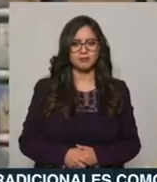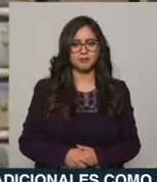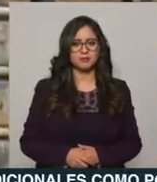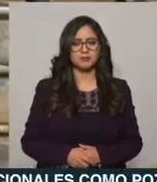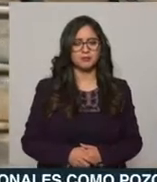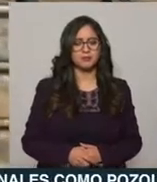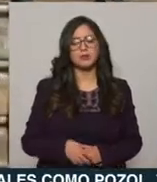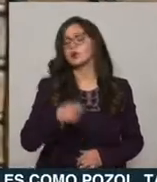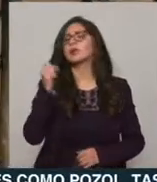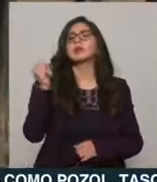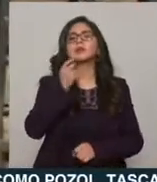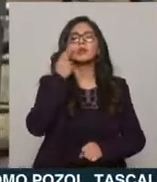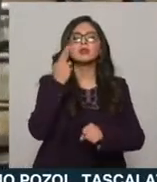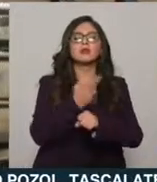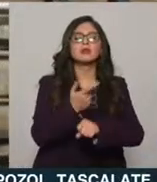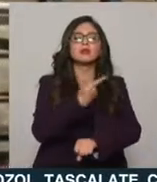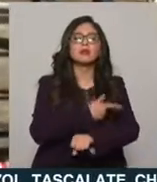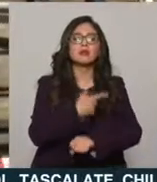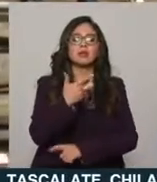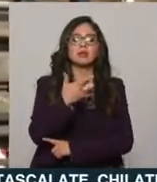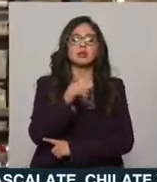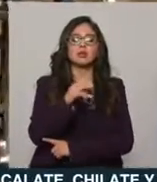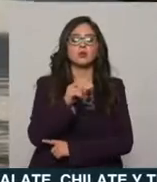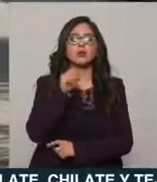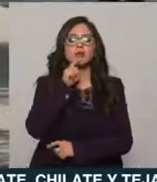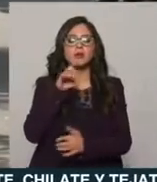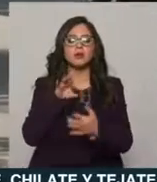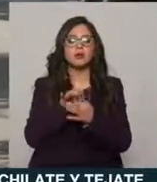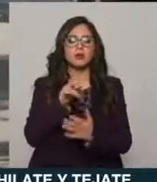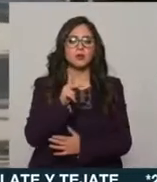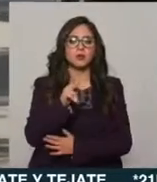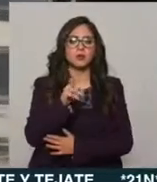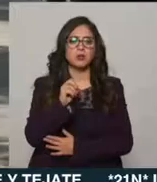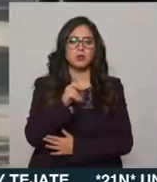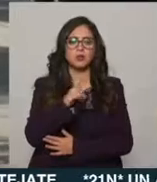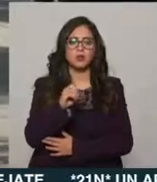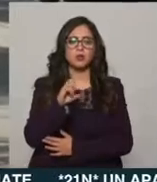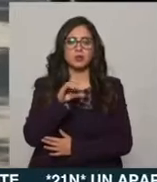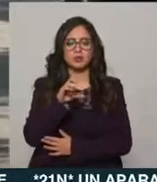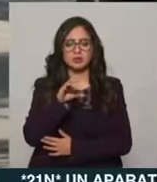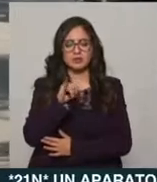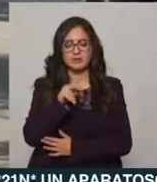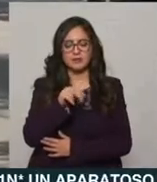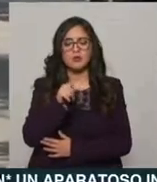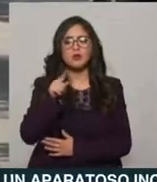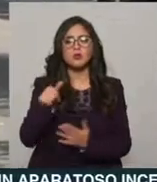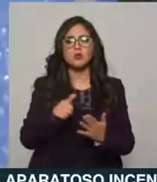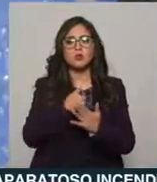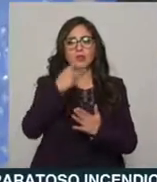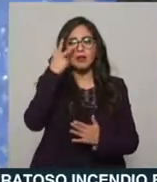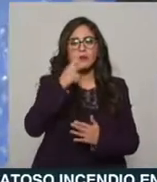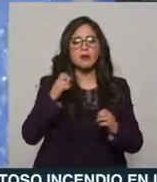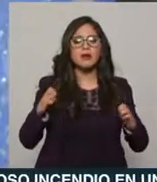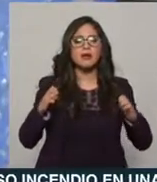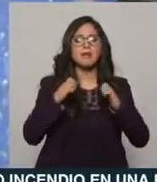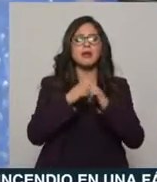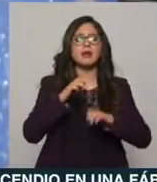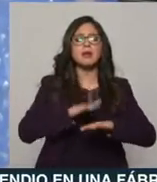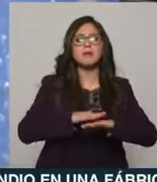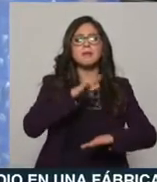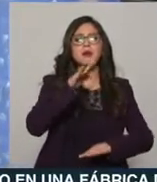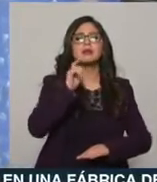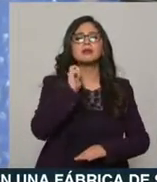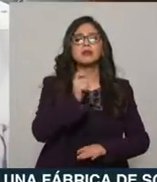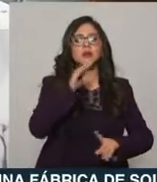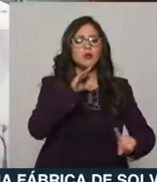De acuerdo con la Secretaría de Gestión de Riesgos y Protección Civil, en la Ciudad de México el 70% de las emergencias está relacionada con